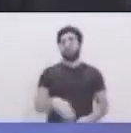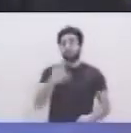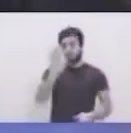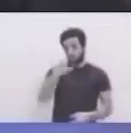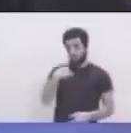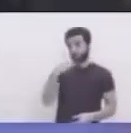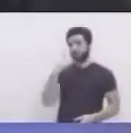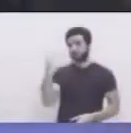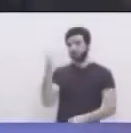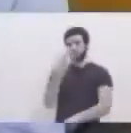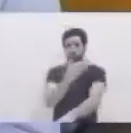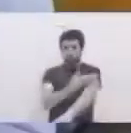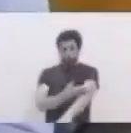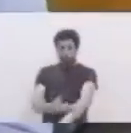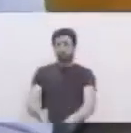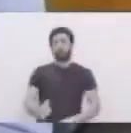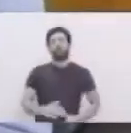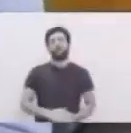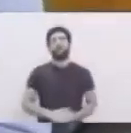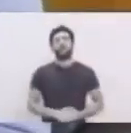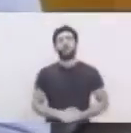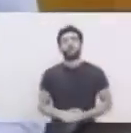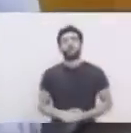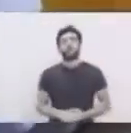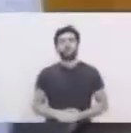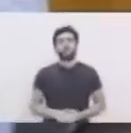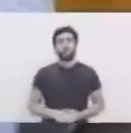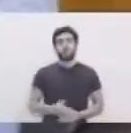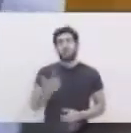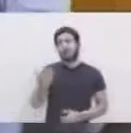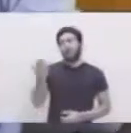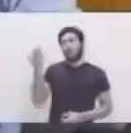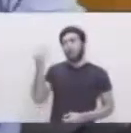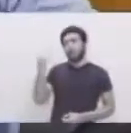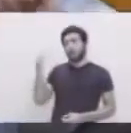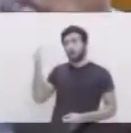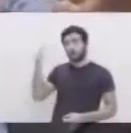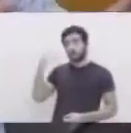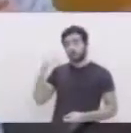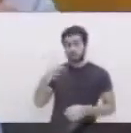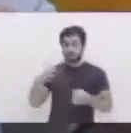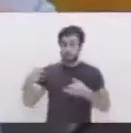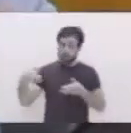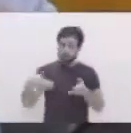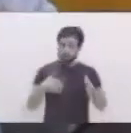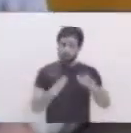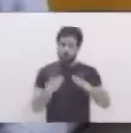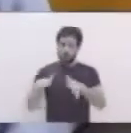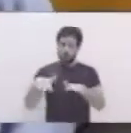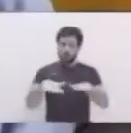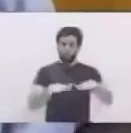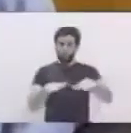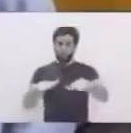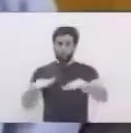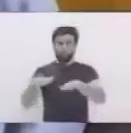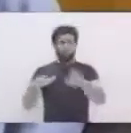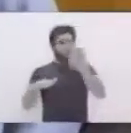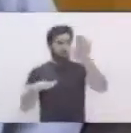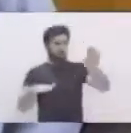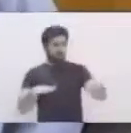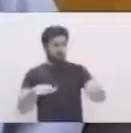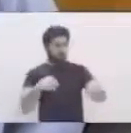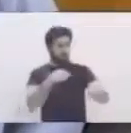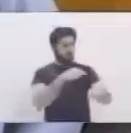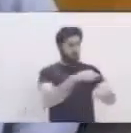Escuchemos esta historia, que dice así. Cuentan que de un lado del río vivía una niña que se